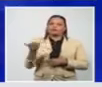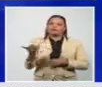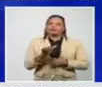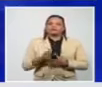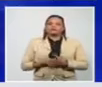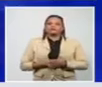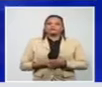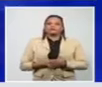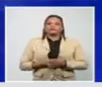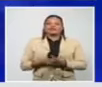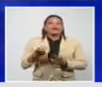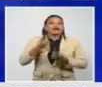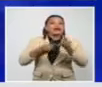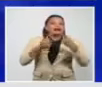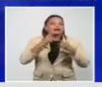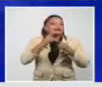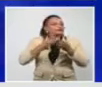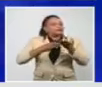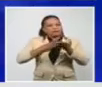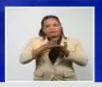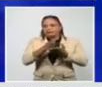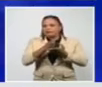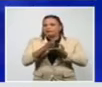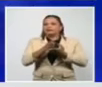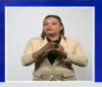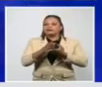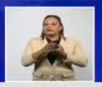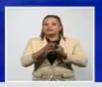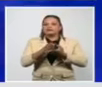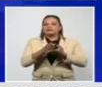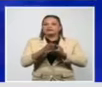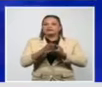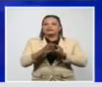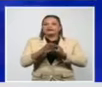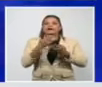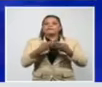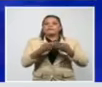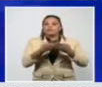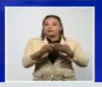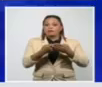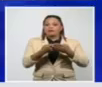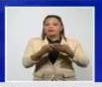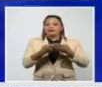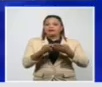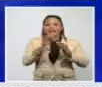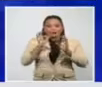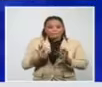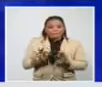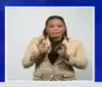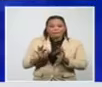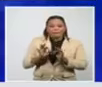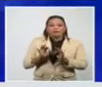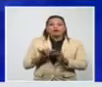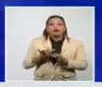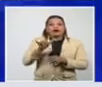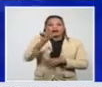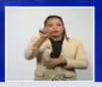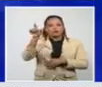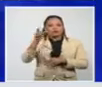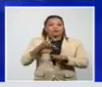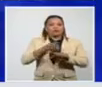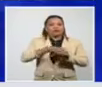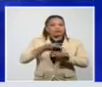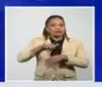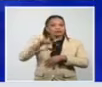se produzca esto, se mantiene el tomar la muestra de PCR en el aeropuerto antes de salir, y de ahí